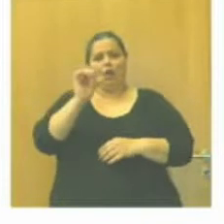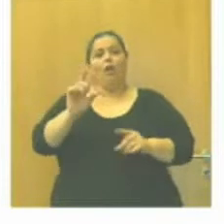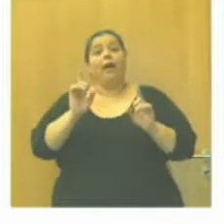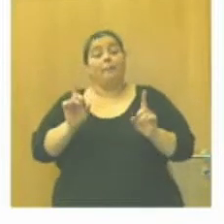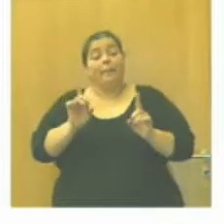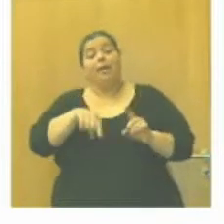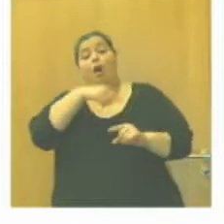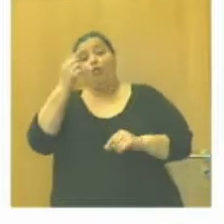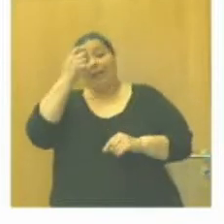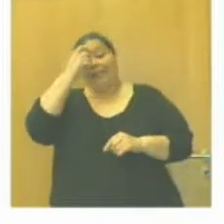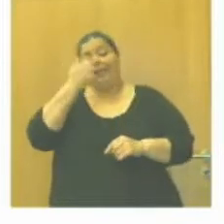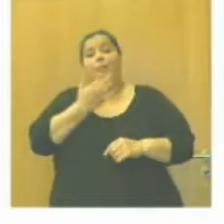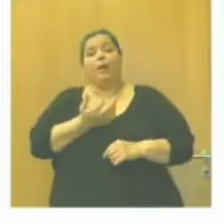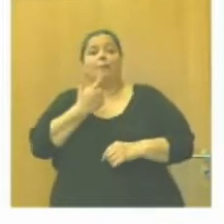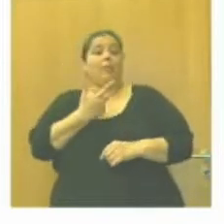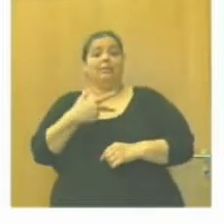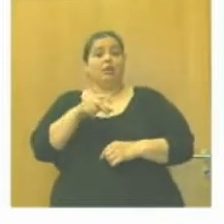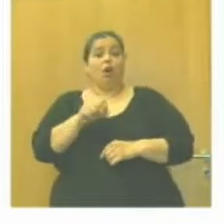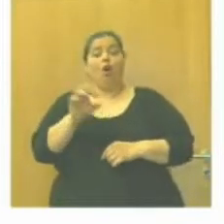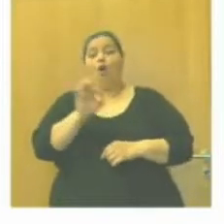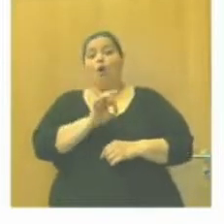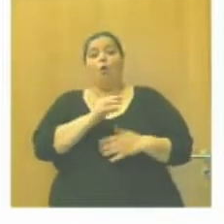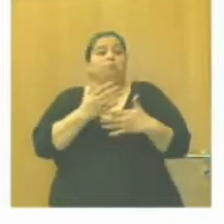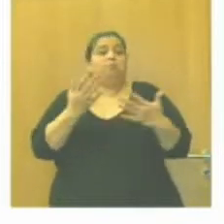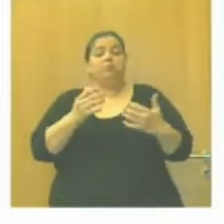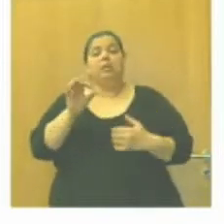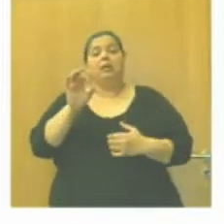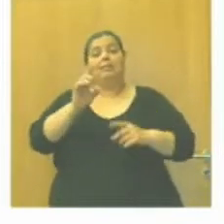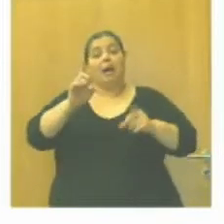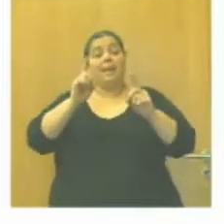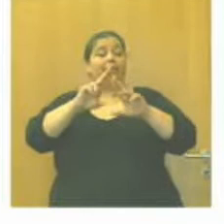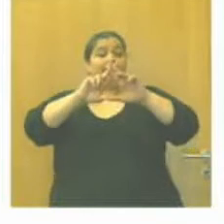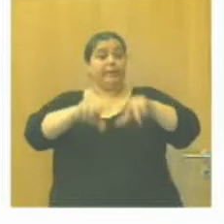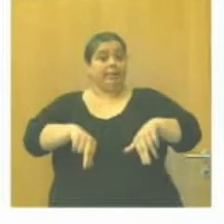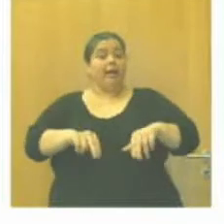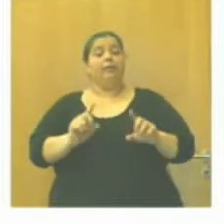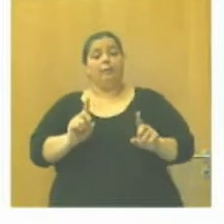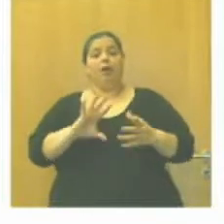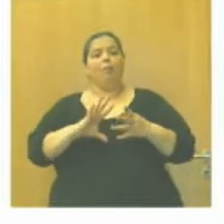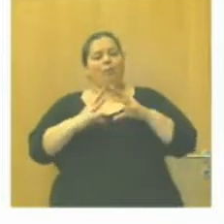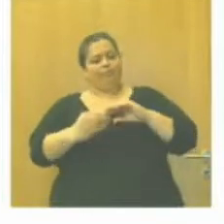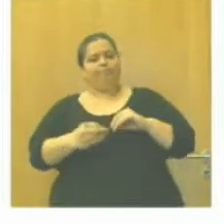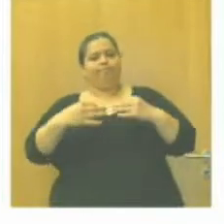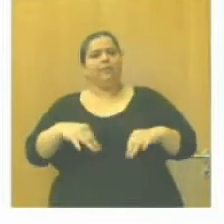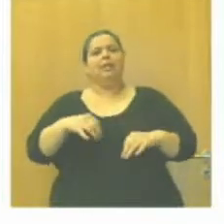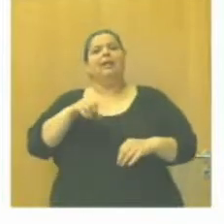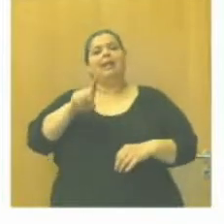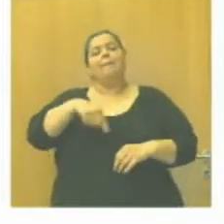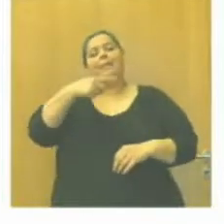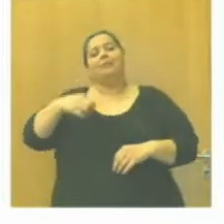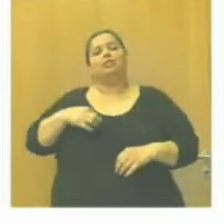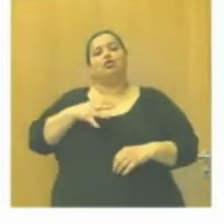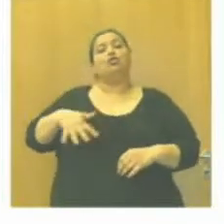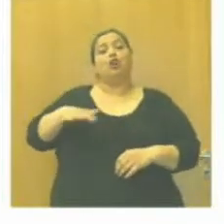técnicas como decir no, conocer y también rechazar. A nivel social estamos viendo